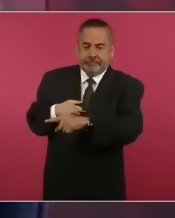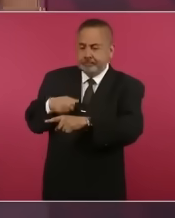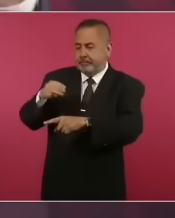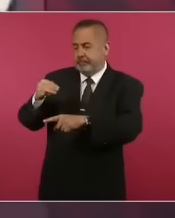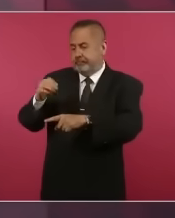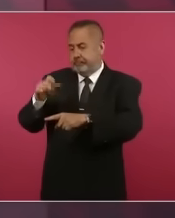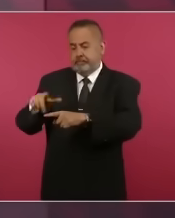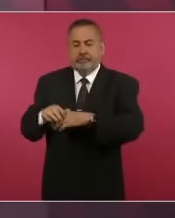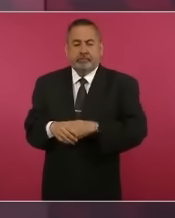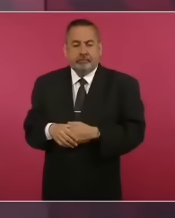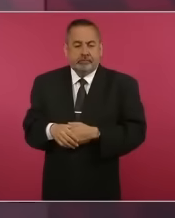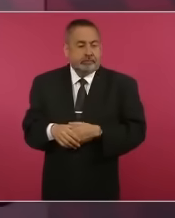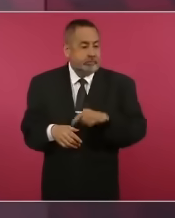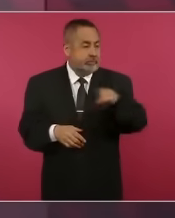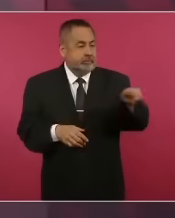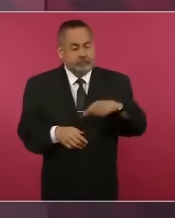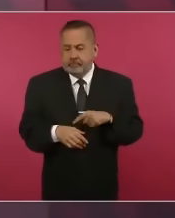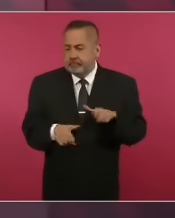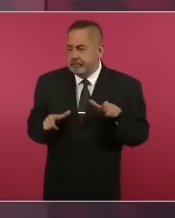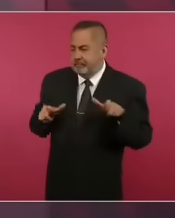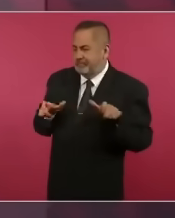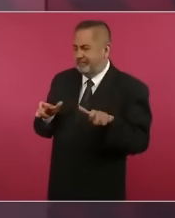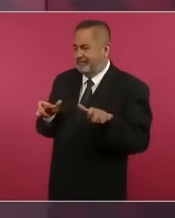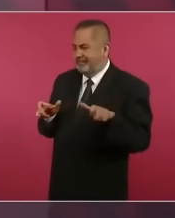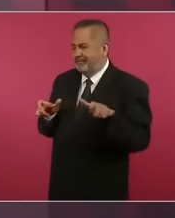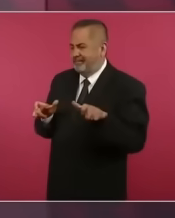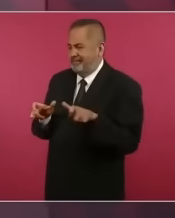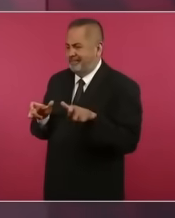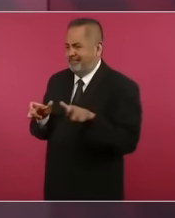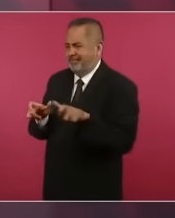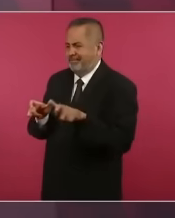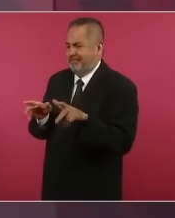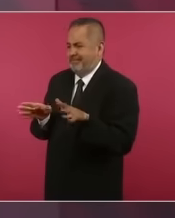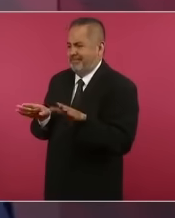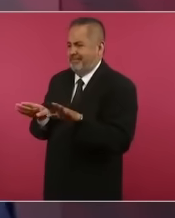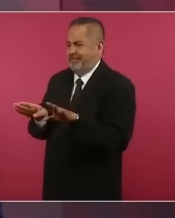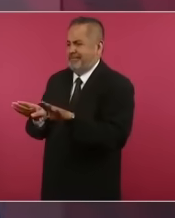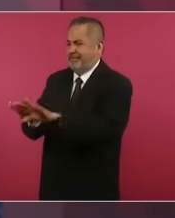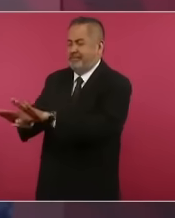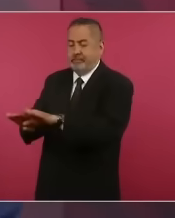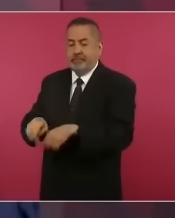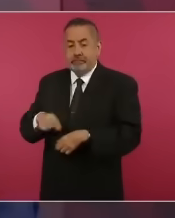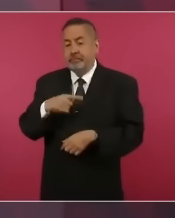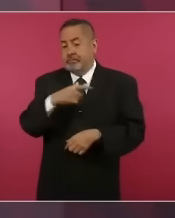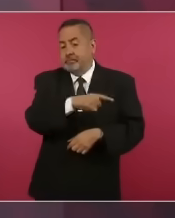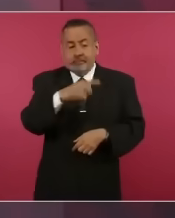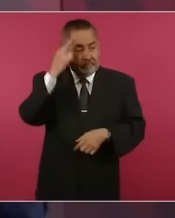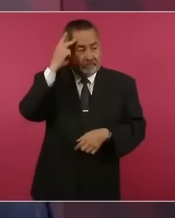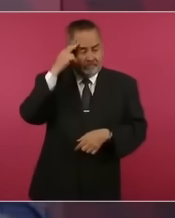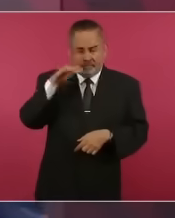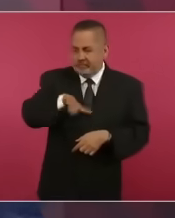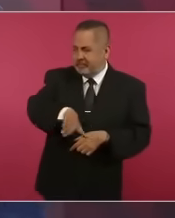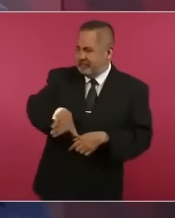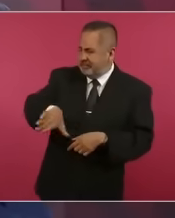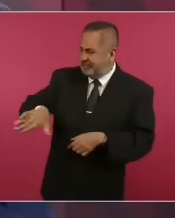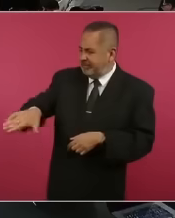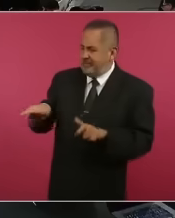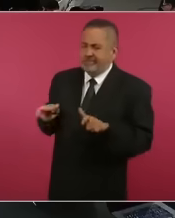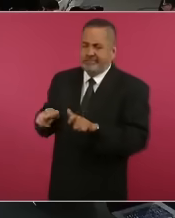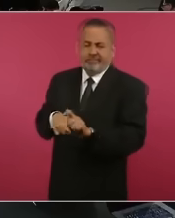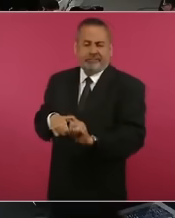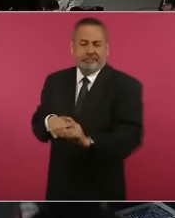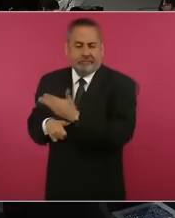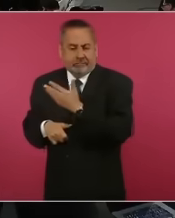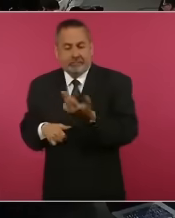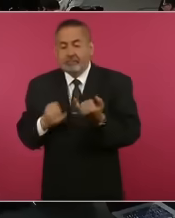y lo van cooptando, ¿no? Como sucedió en el Porfiriato, como suele pasar en